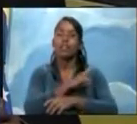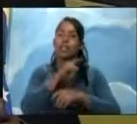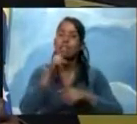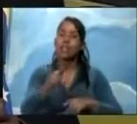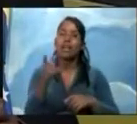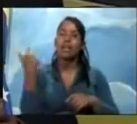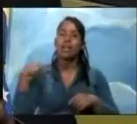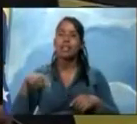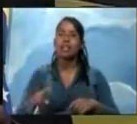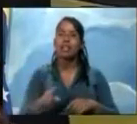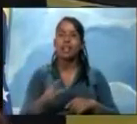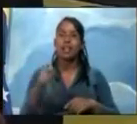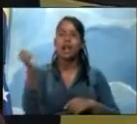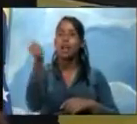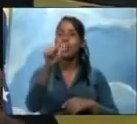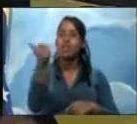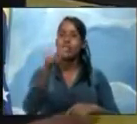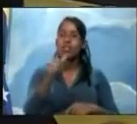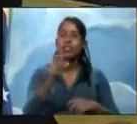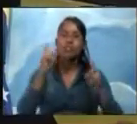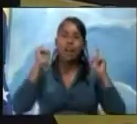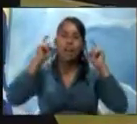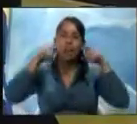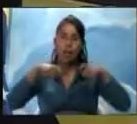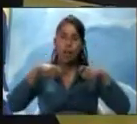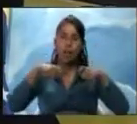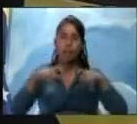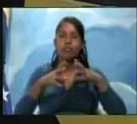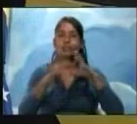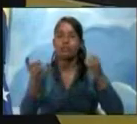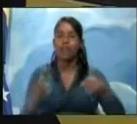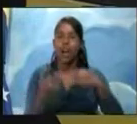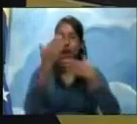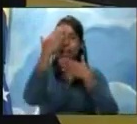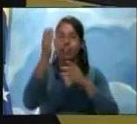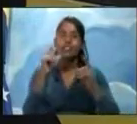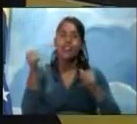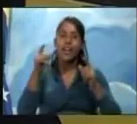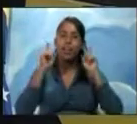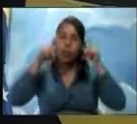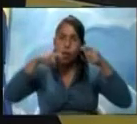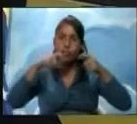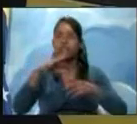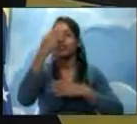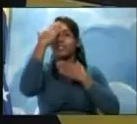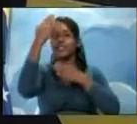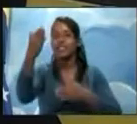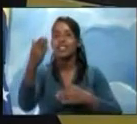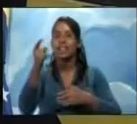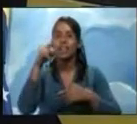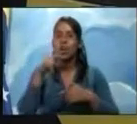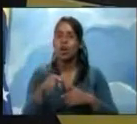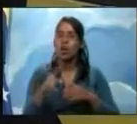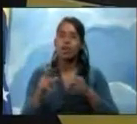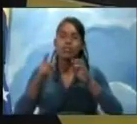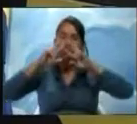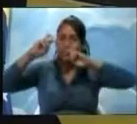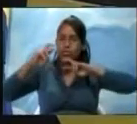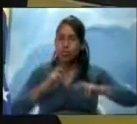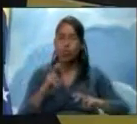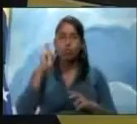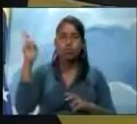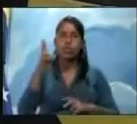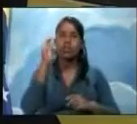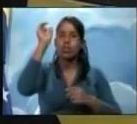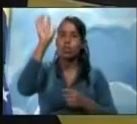y tenía 10 cuernos. Padre, te damos gracias por esta palabra que hoy se ha de disertar. Utiliza tu